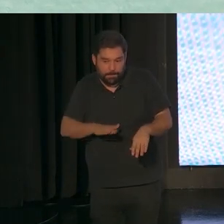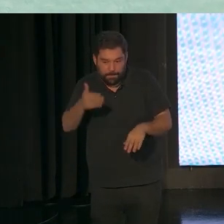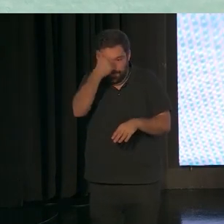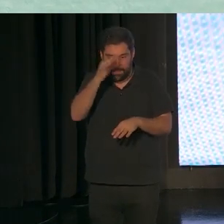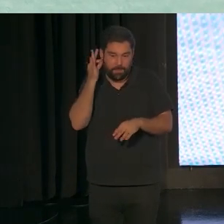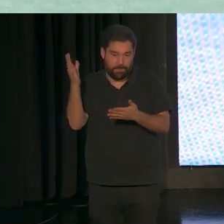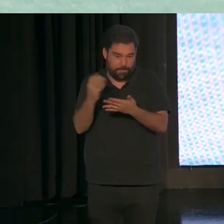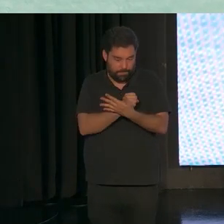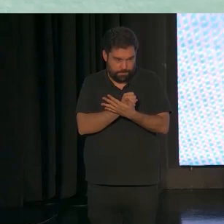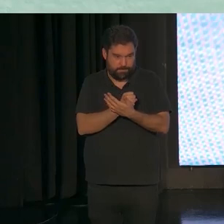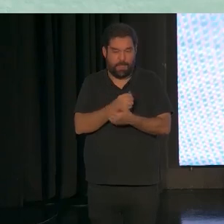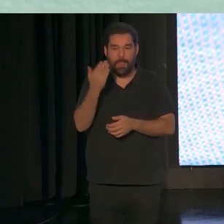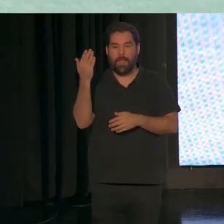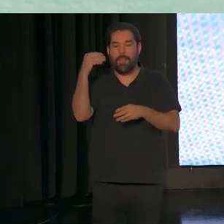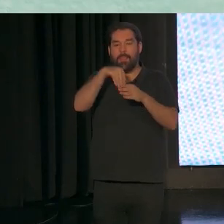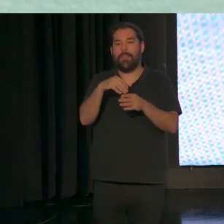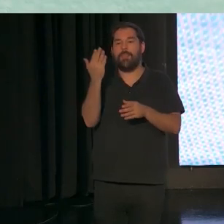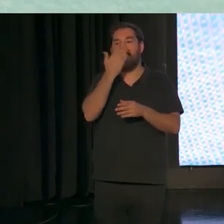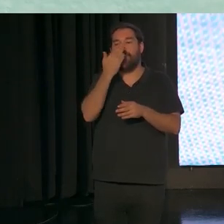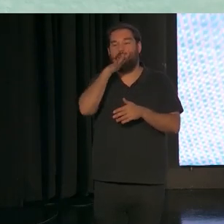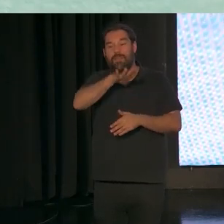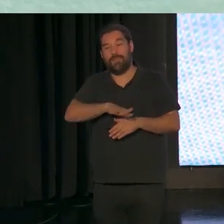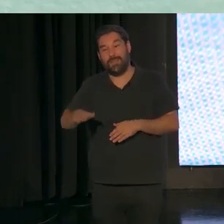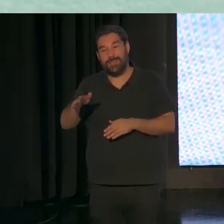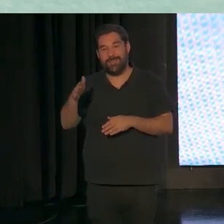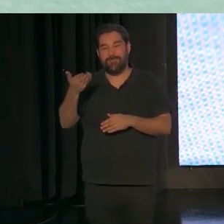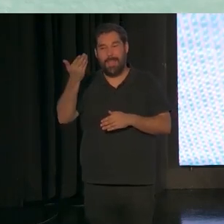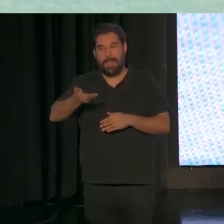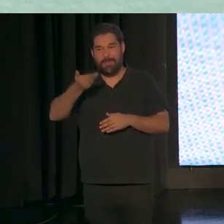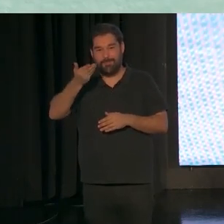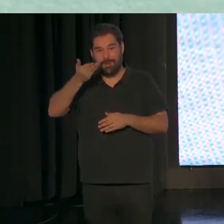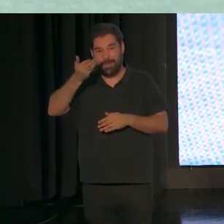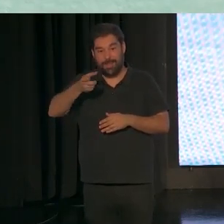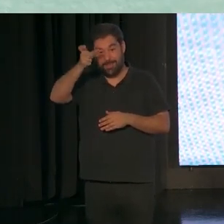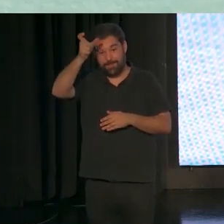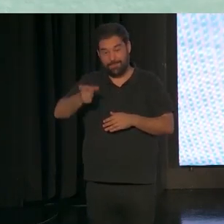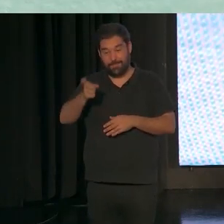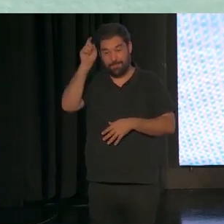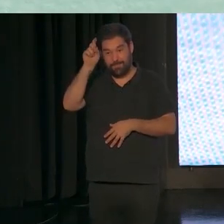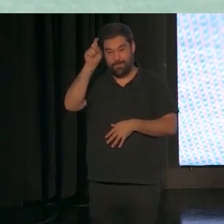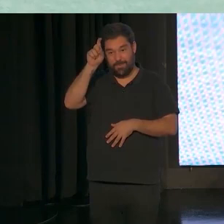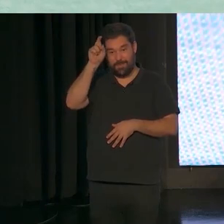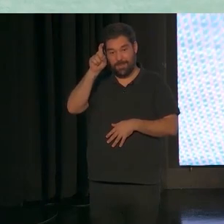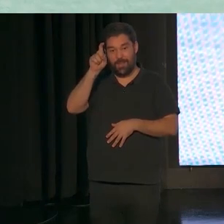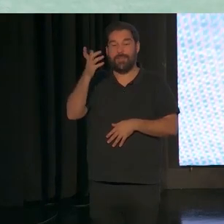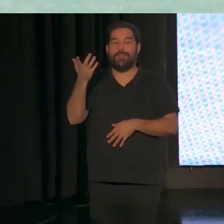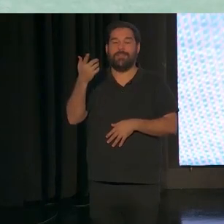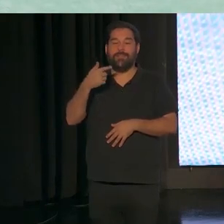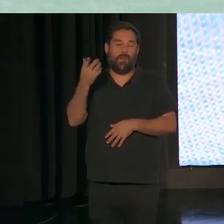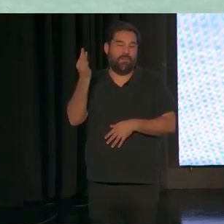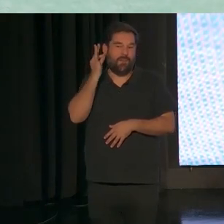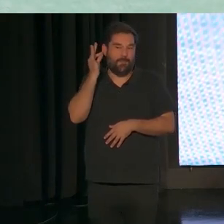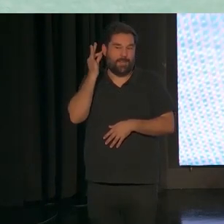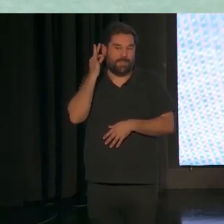eh yo quería subrayar la figura de las educadoras y hablo en femenino porque la inmensa mayoría son